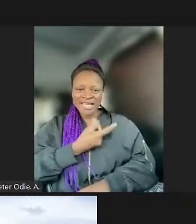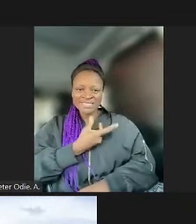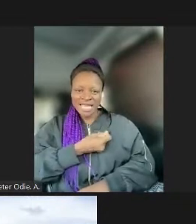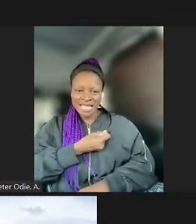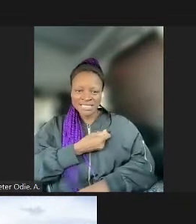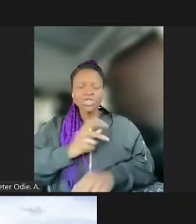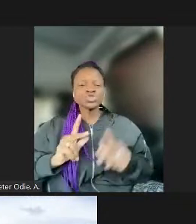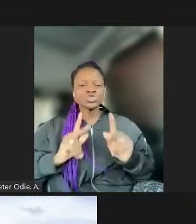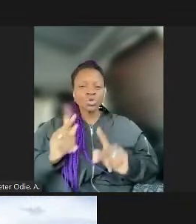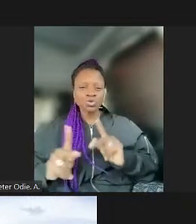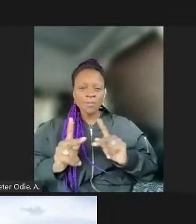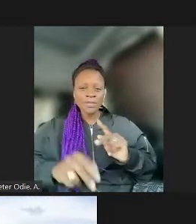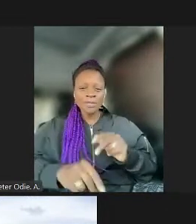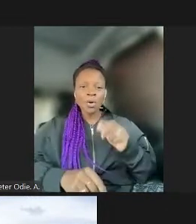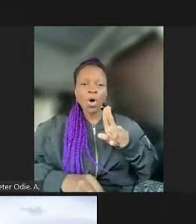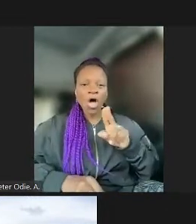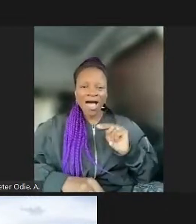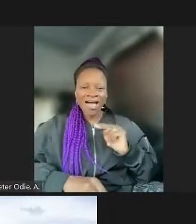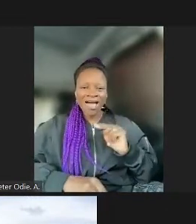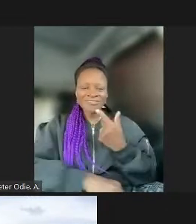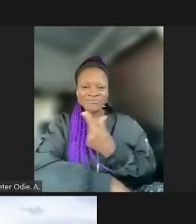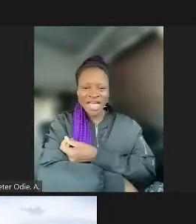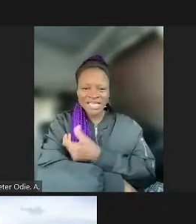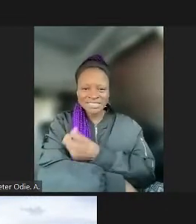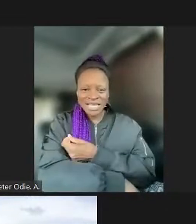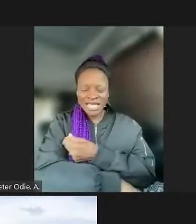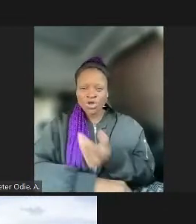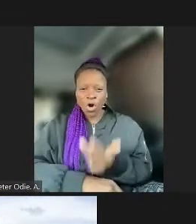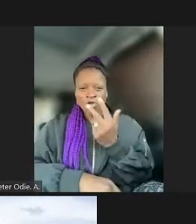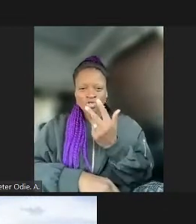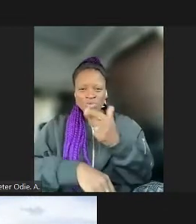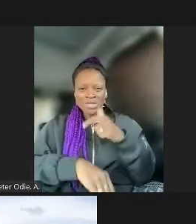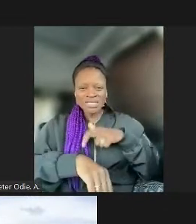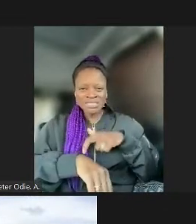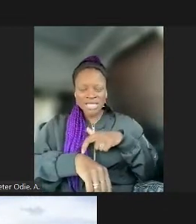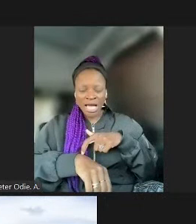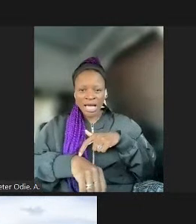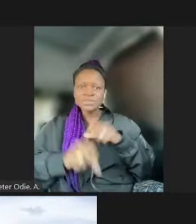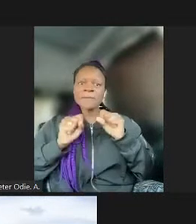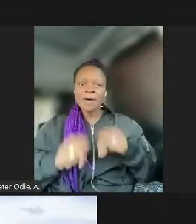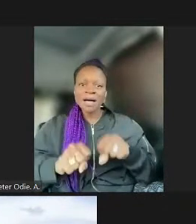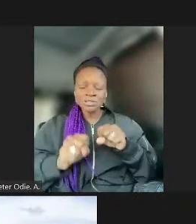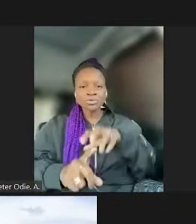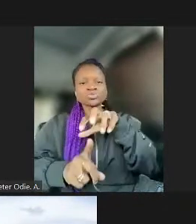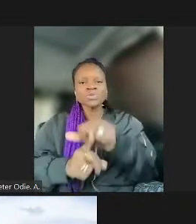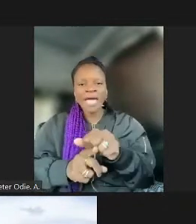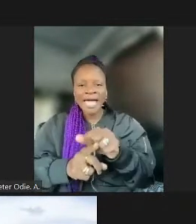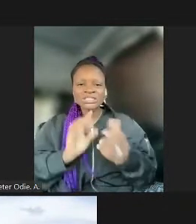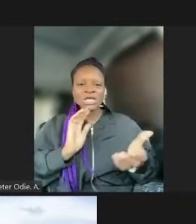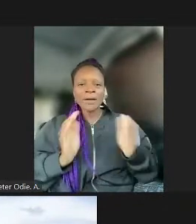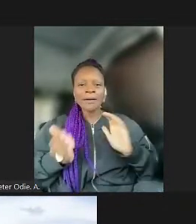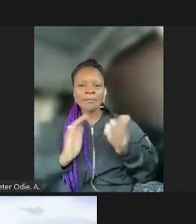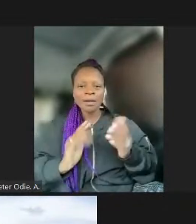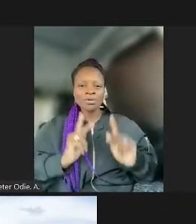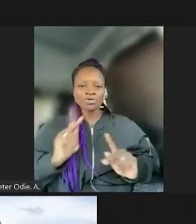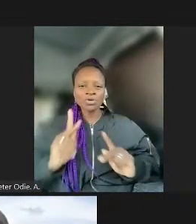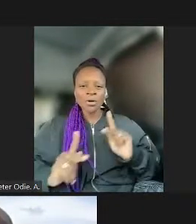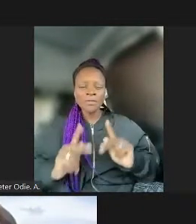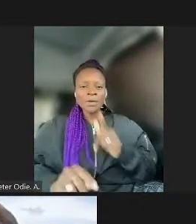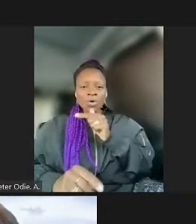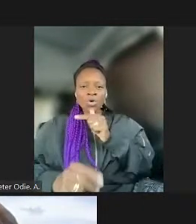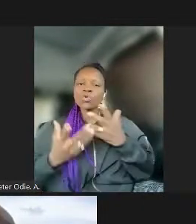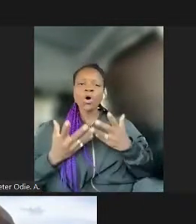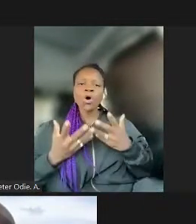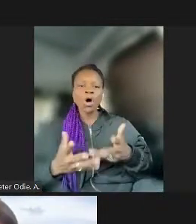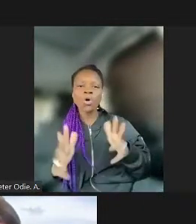Para todos los que no están vacunados, tienen 3 veces más oportunidad o chance de que salgan positivos.